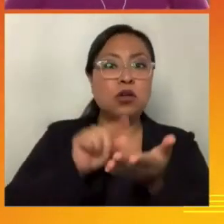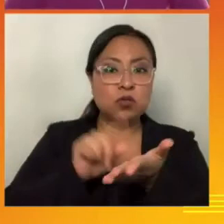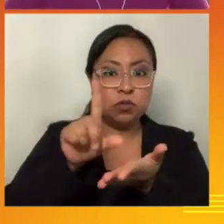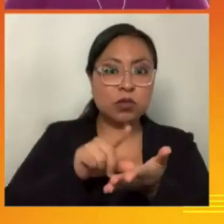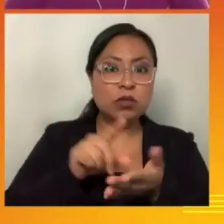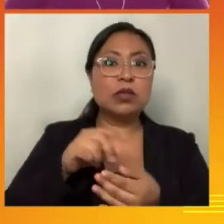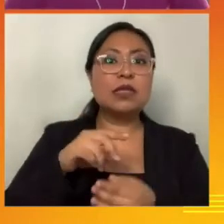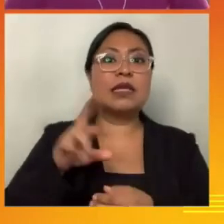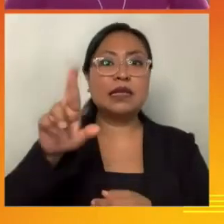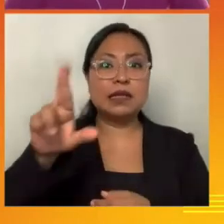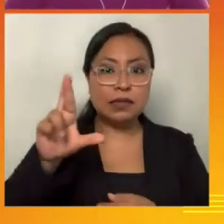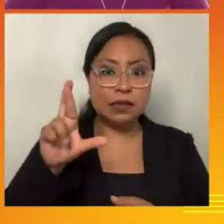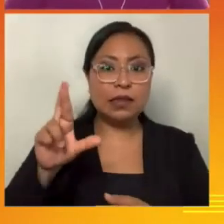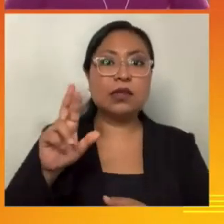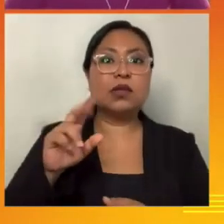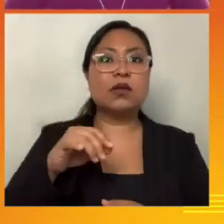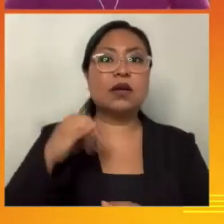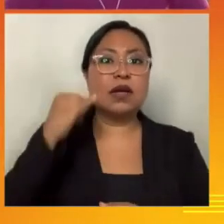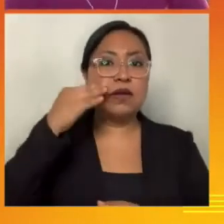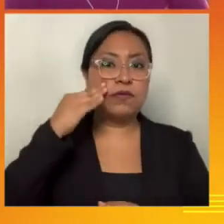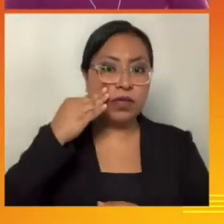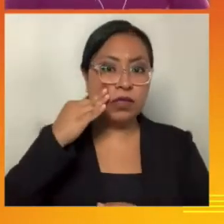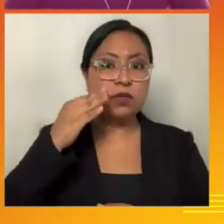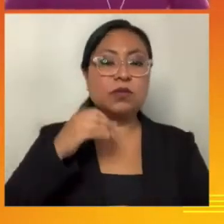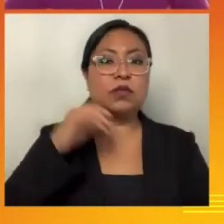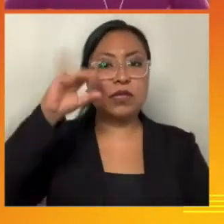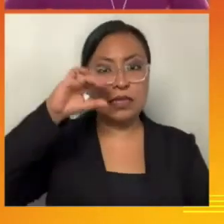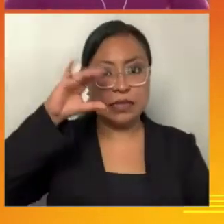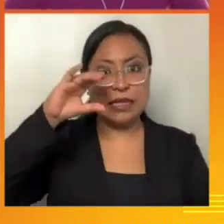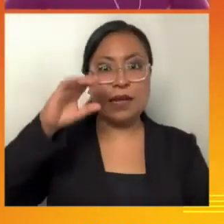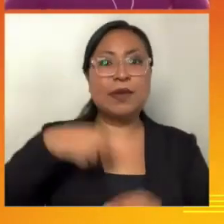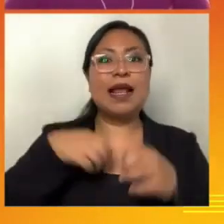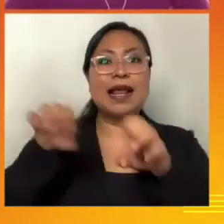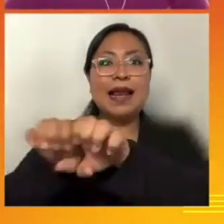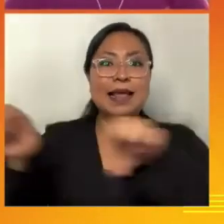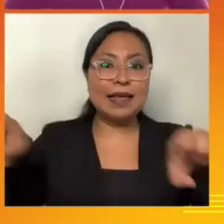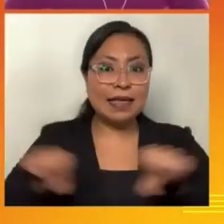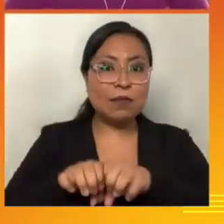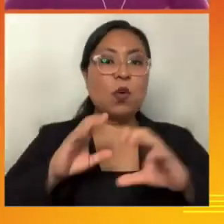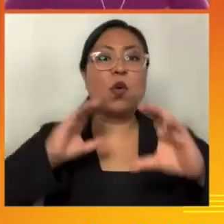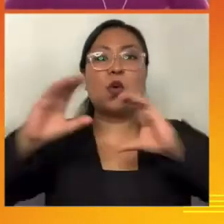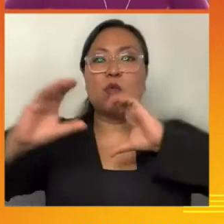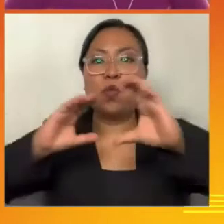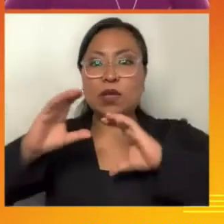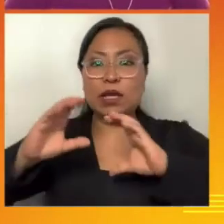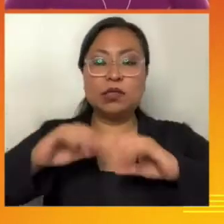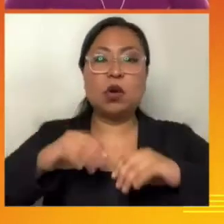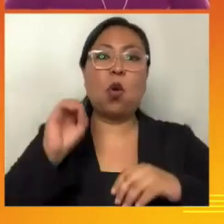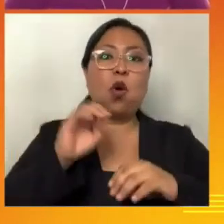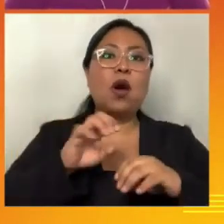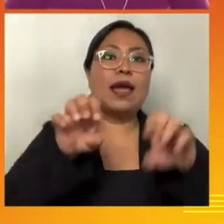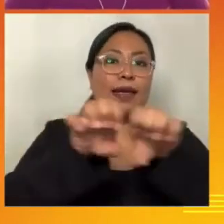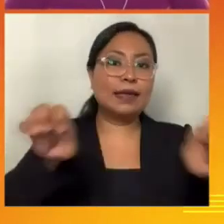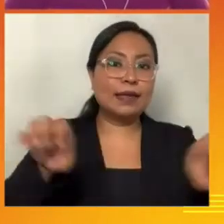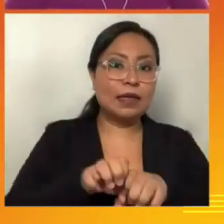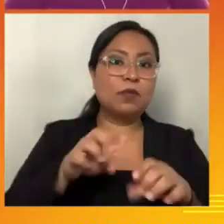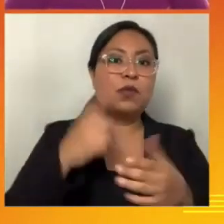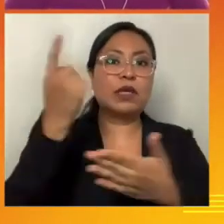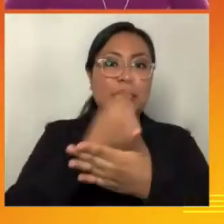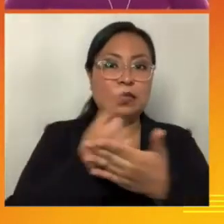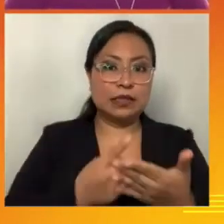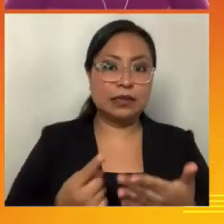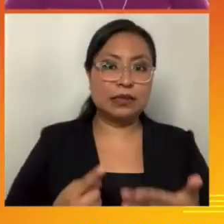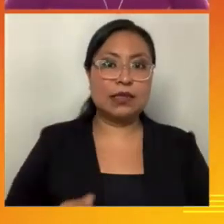Como mencionábamos al inicio, tenemos un equipo de comunicación, un equipo de redes sociales o un equipo de diseño tal vez, y ahora